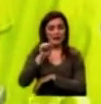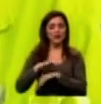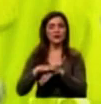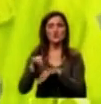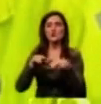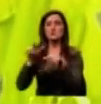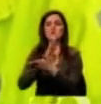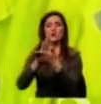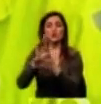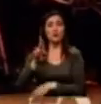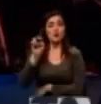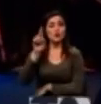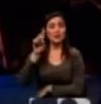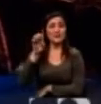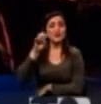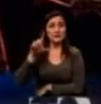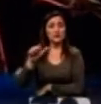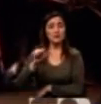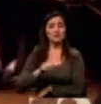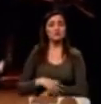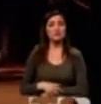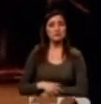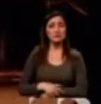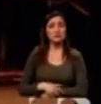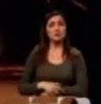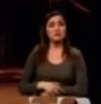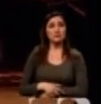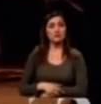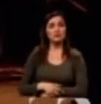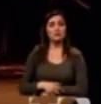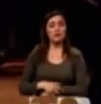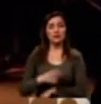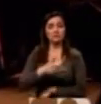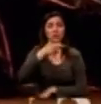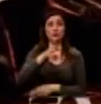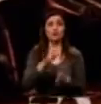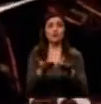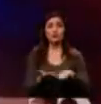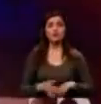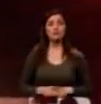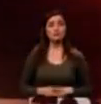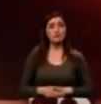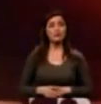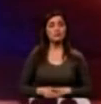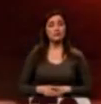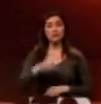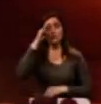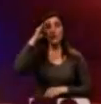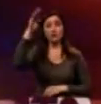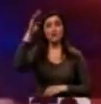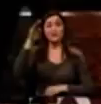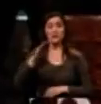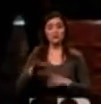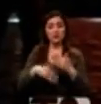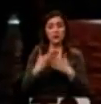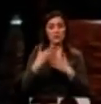están identificados. Bernardo Avecillas Pozo, a los pocos segundos que le dispararan, murió. A la escena acudieron agentes de